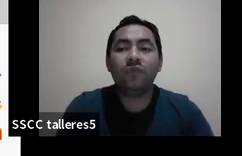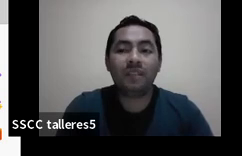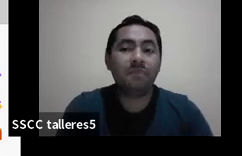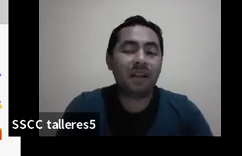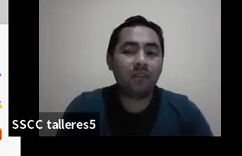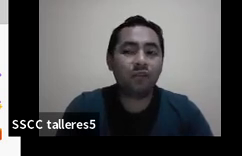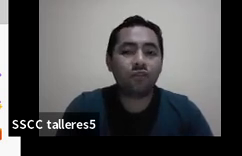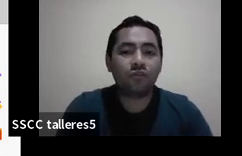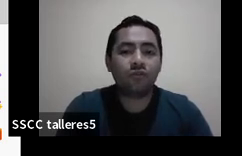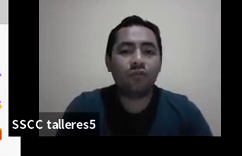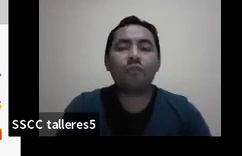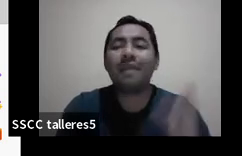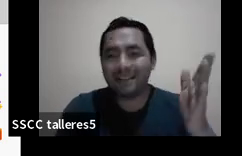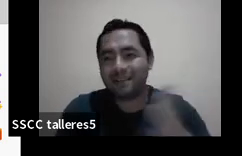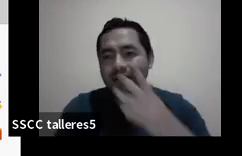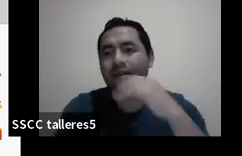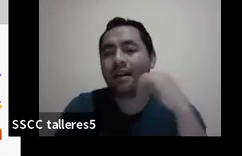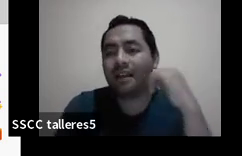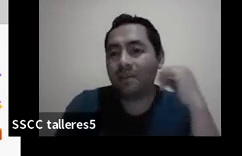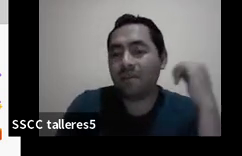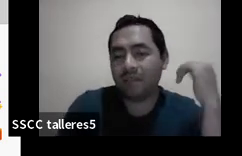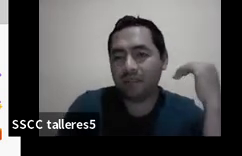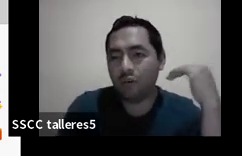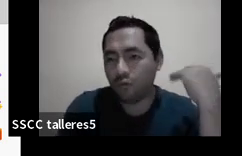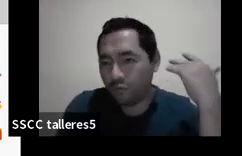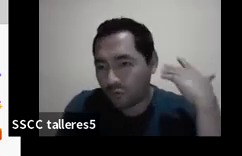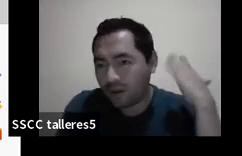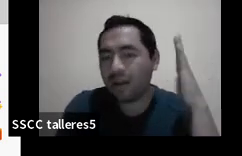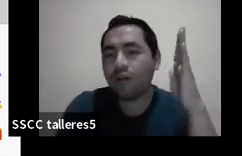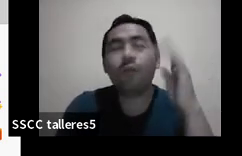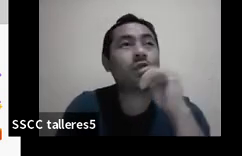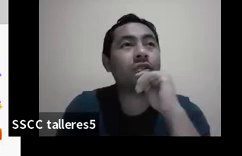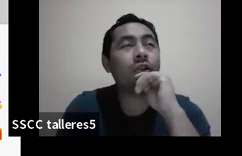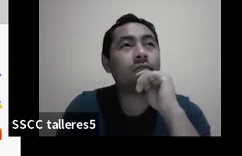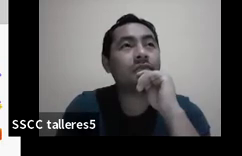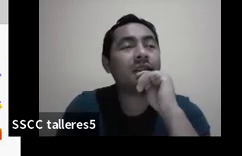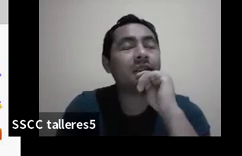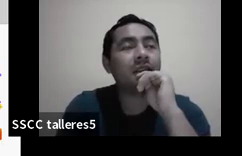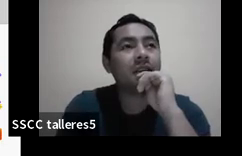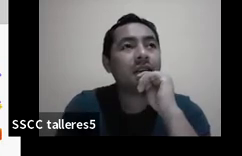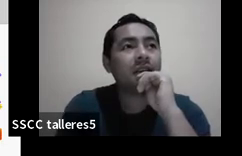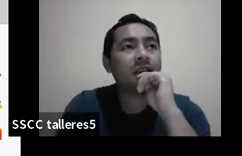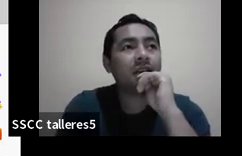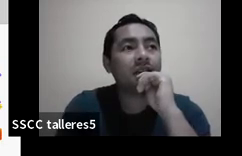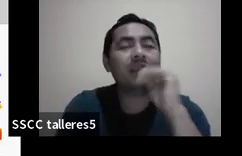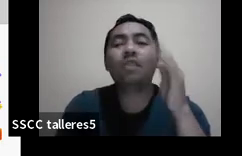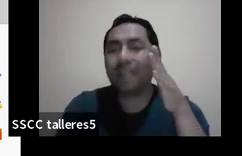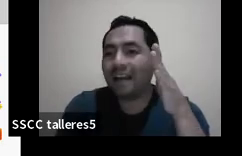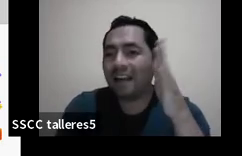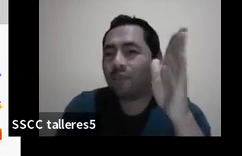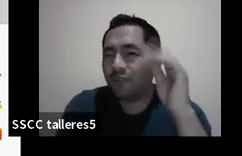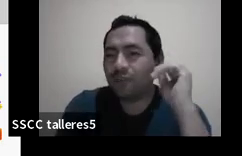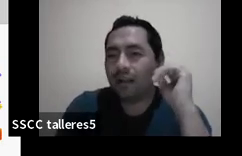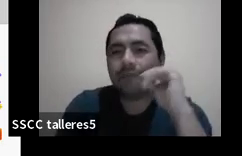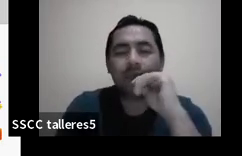es muy difícil para ellos formarse académicamente o tener